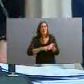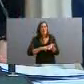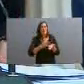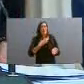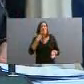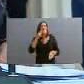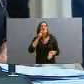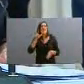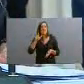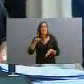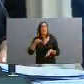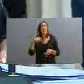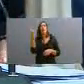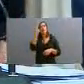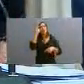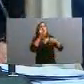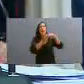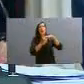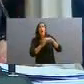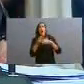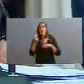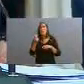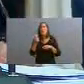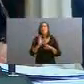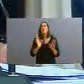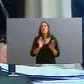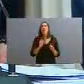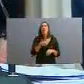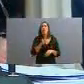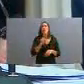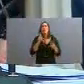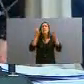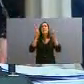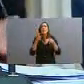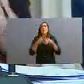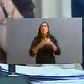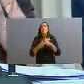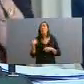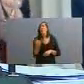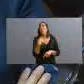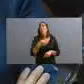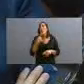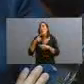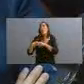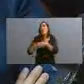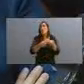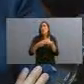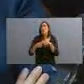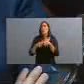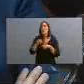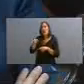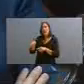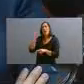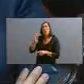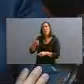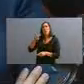que hacían cálculos que con eso y con no sé cuántas cosas más, no es un tema de impacto fiscal. Es un tema de que hay que discutirlo y lo debe discutir el Poder